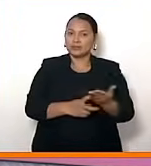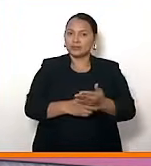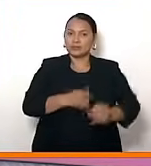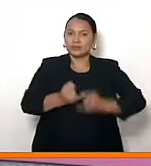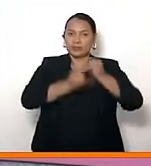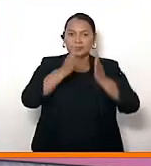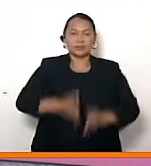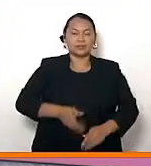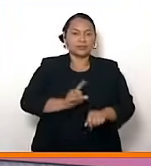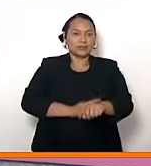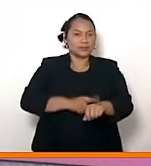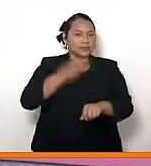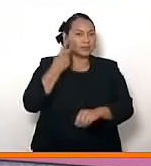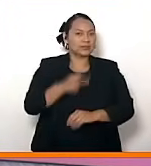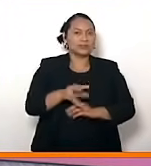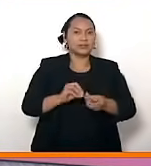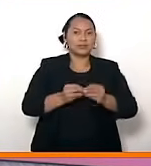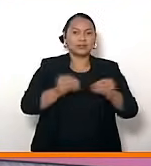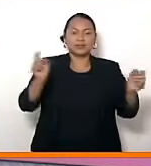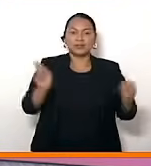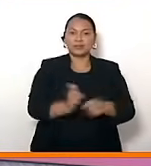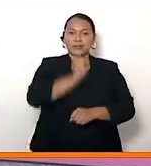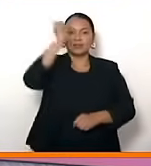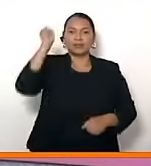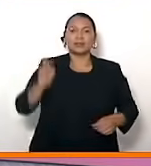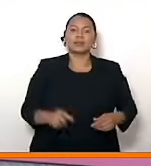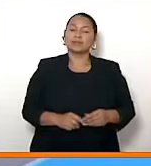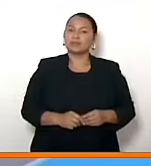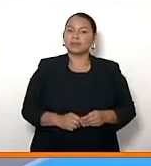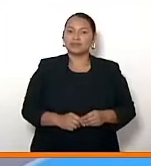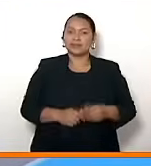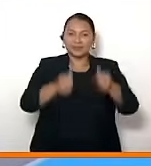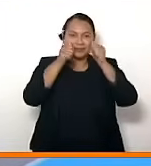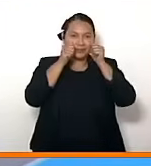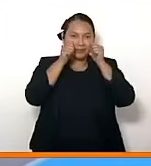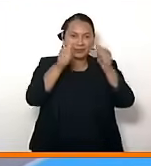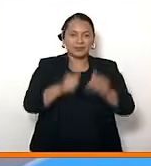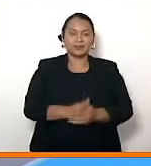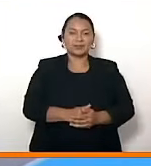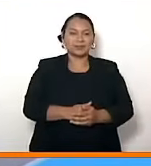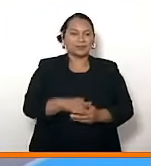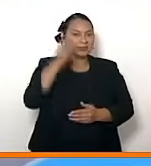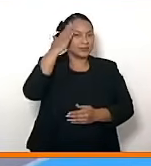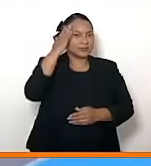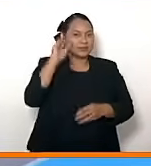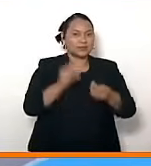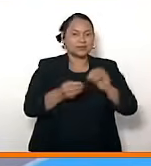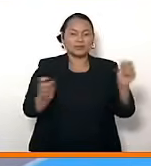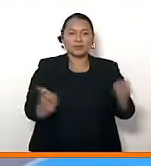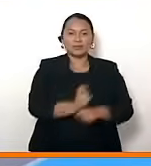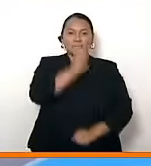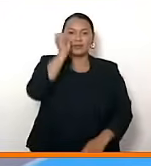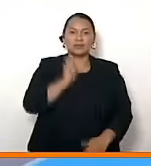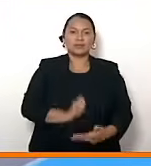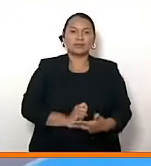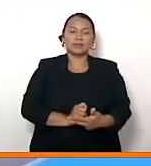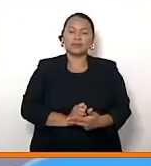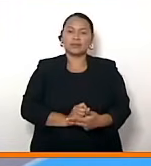porque conoceremos esos tres números afortunados. Atentos porque ese primer número seleccionado